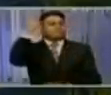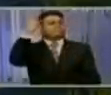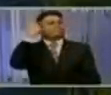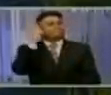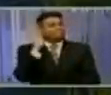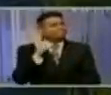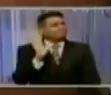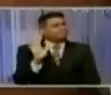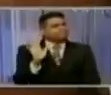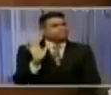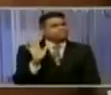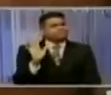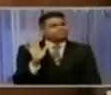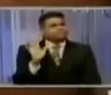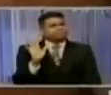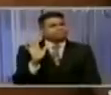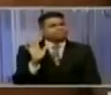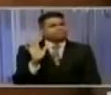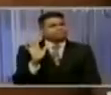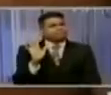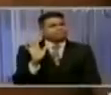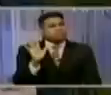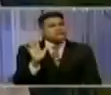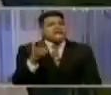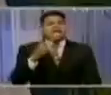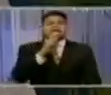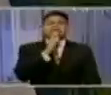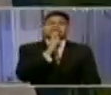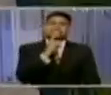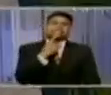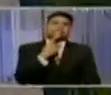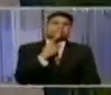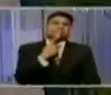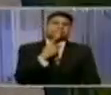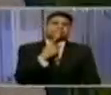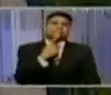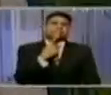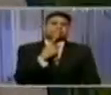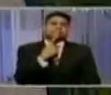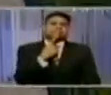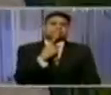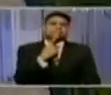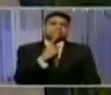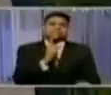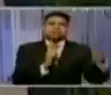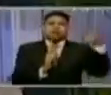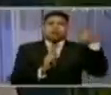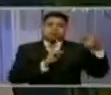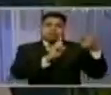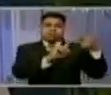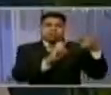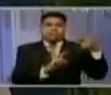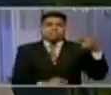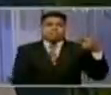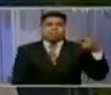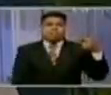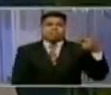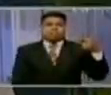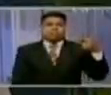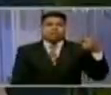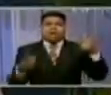y descontamos los años de la Primera Guerra, cuando habló de la Primera